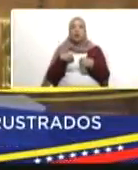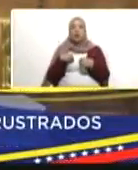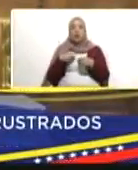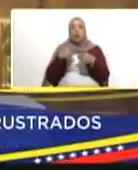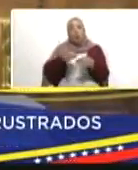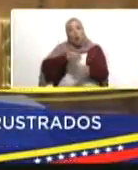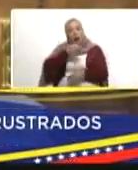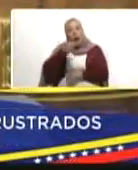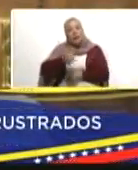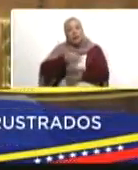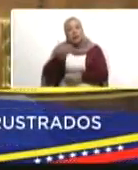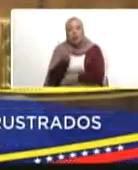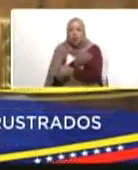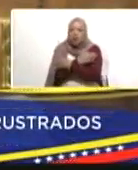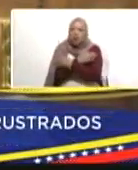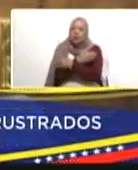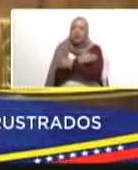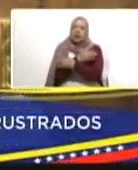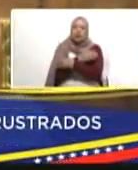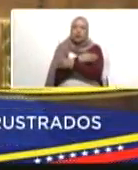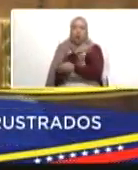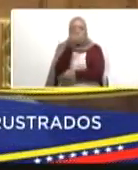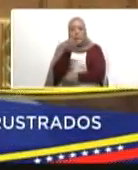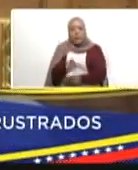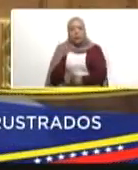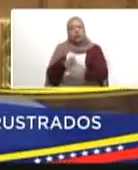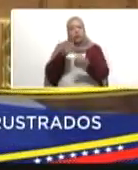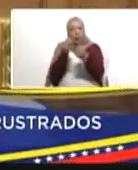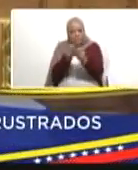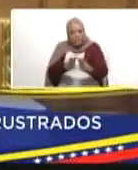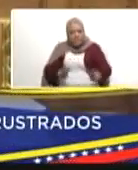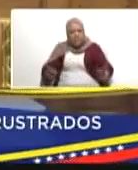eterno a su valentía su